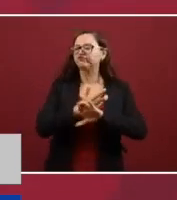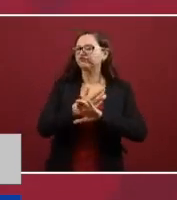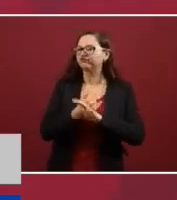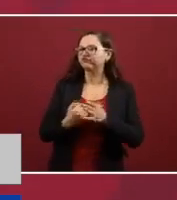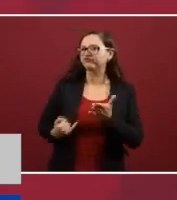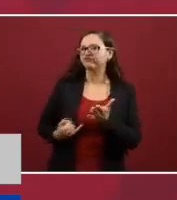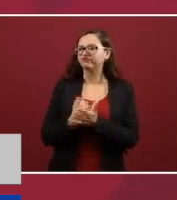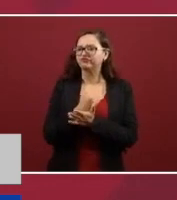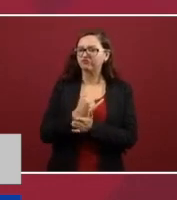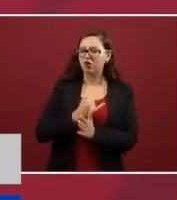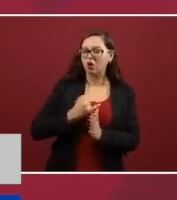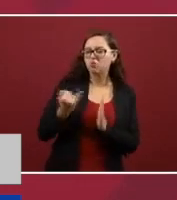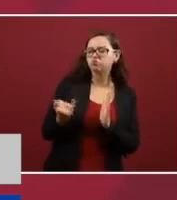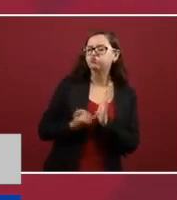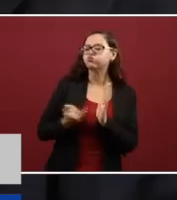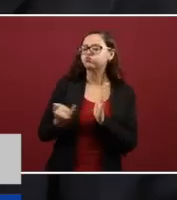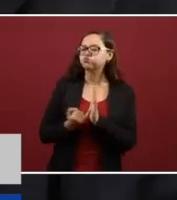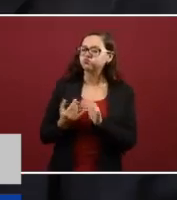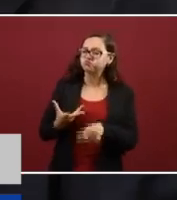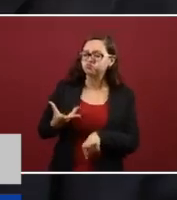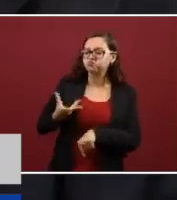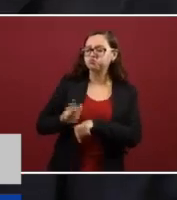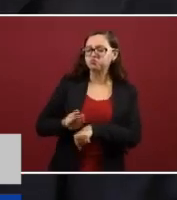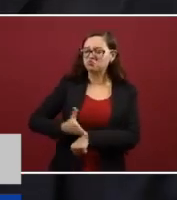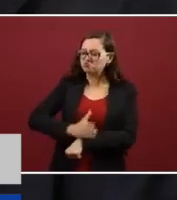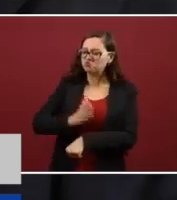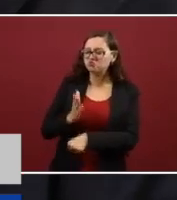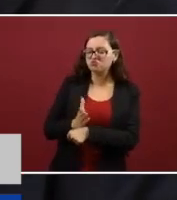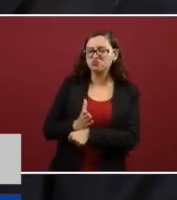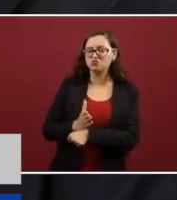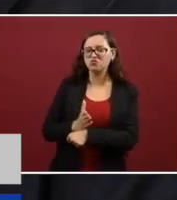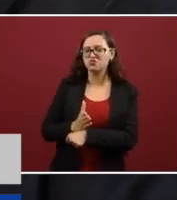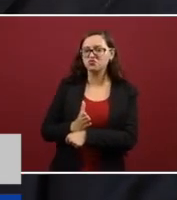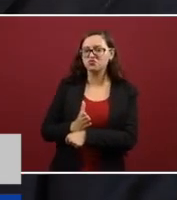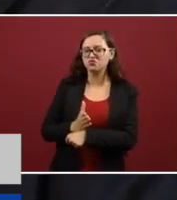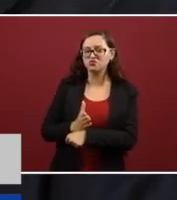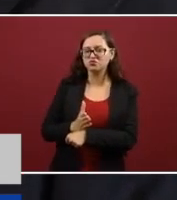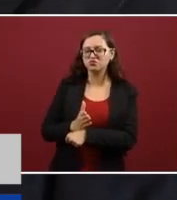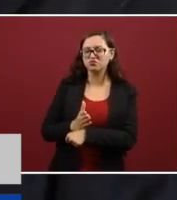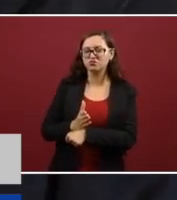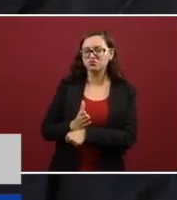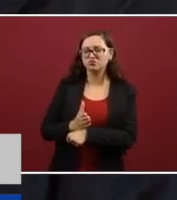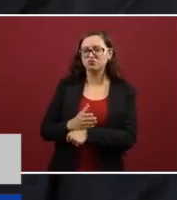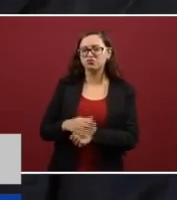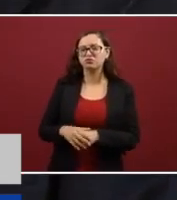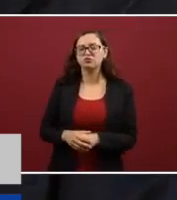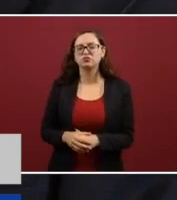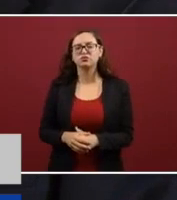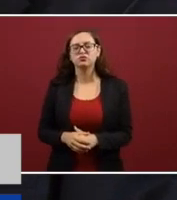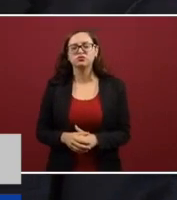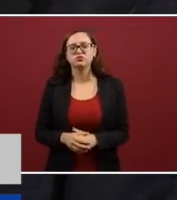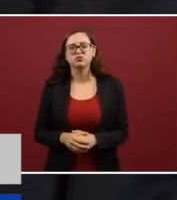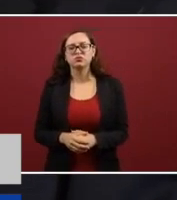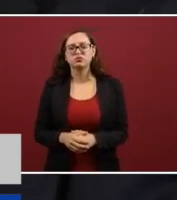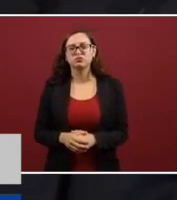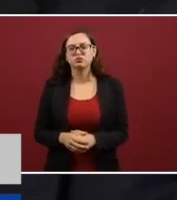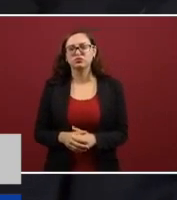a productos mexicanos en Estados Unidos. Los resultados fueron buenos si no entran en vigor los aranceles programados.